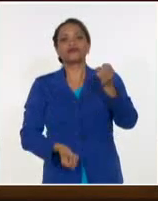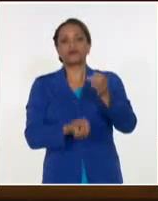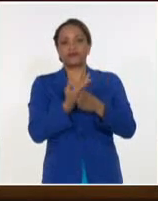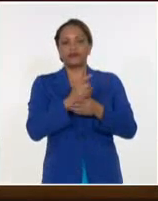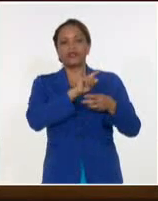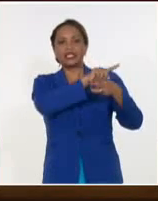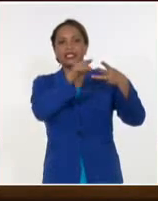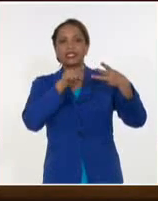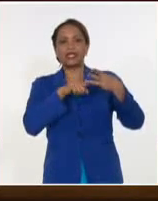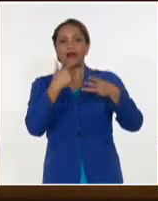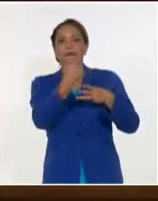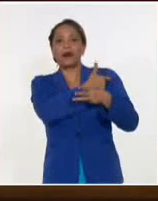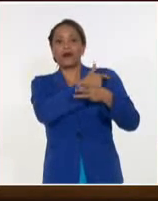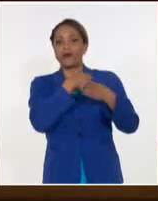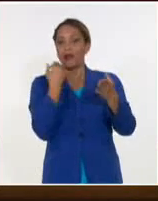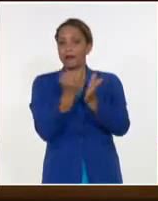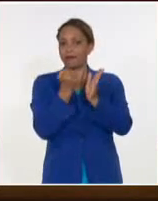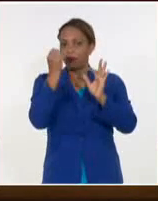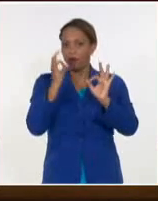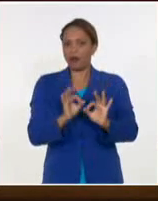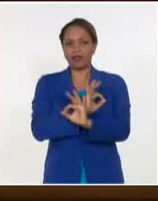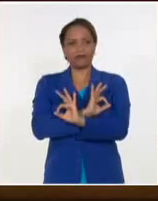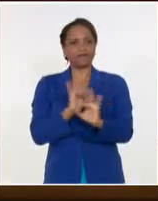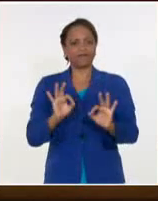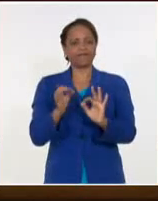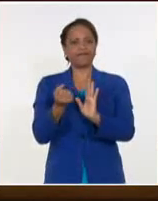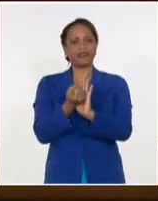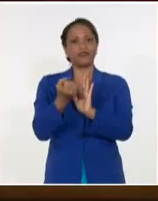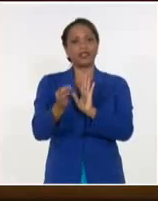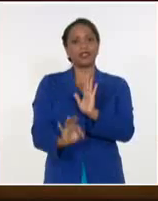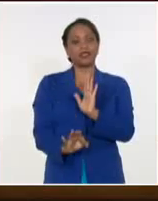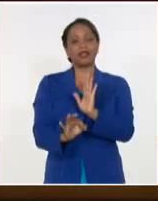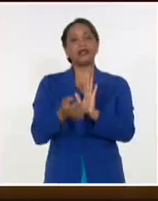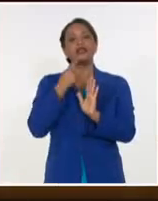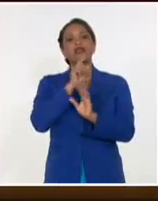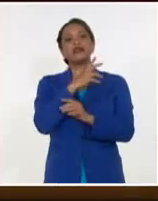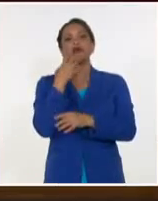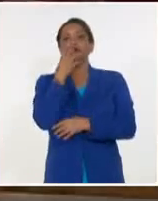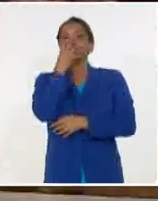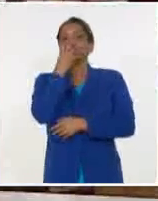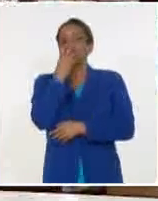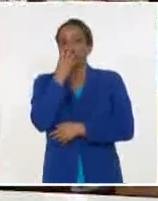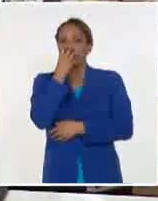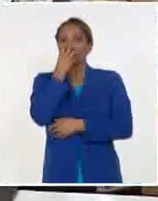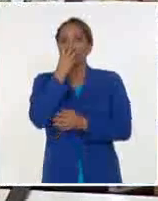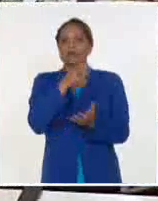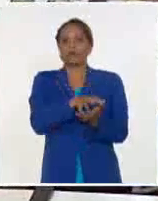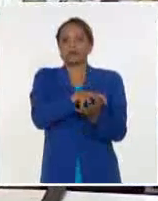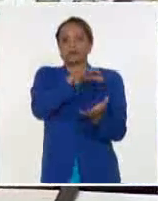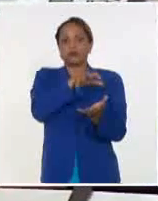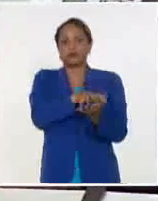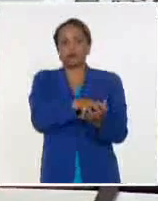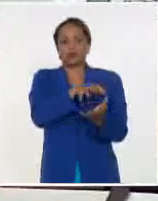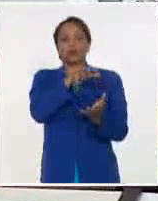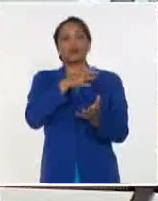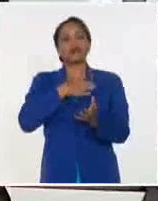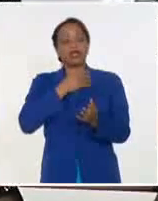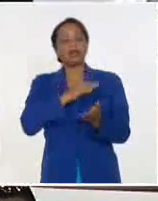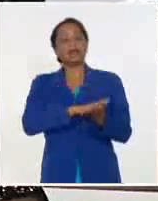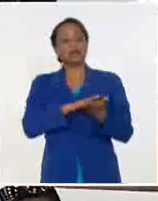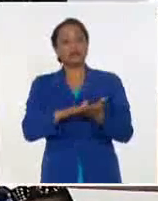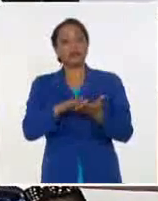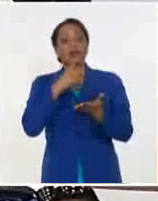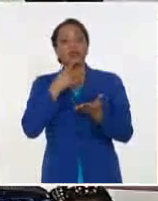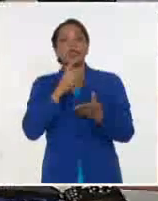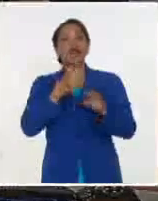3 vacunas probadas con eficiencia y efectividad, y ventiladores pulmonares criollos que por sus prestaciones compiten